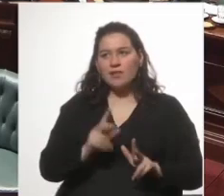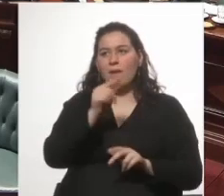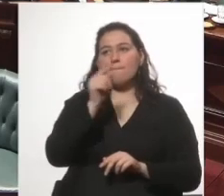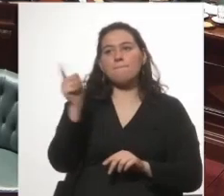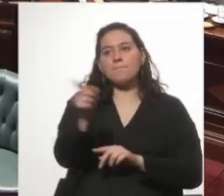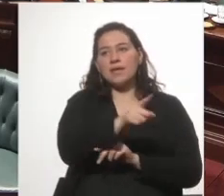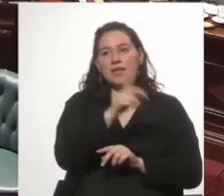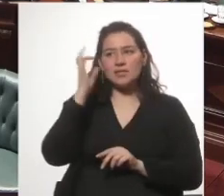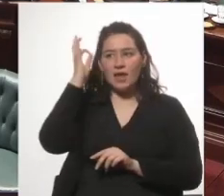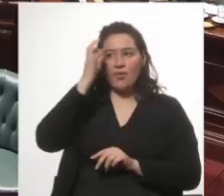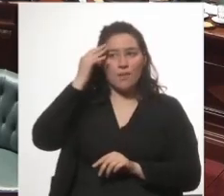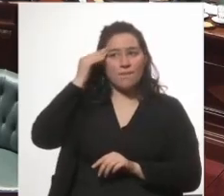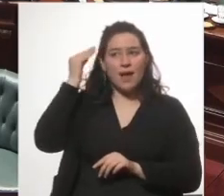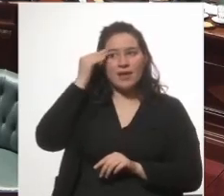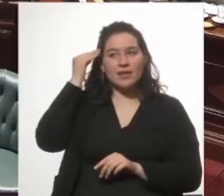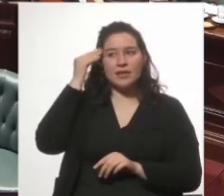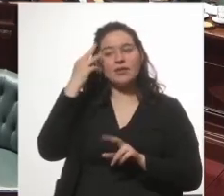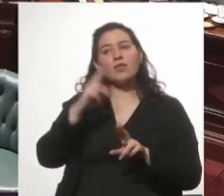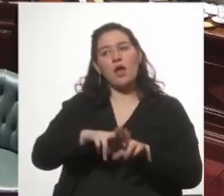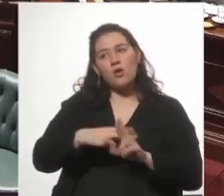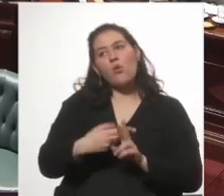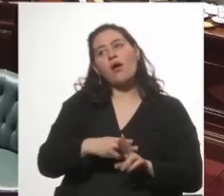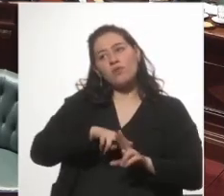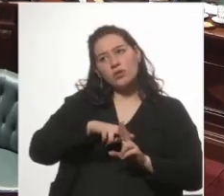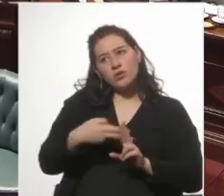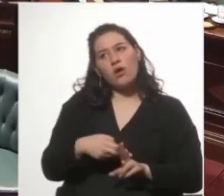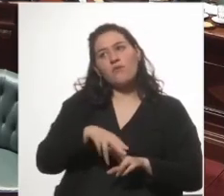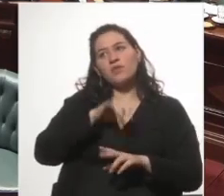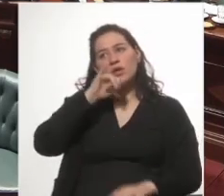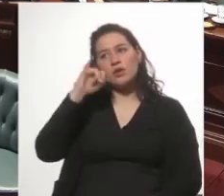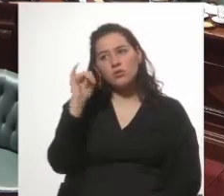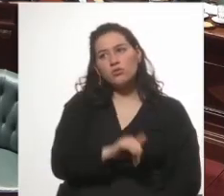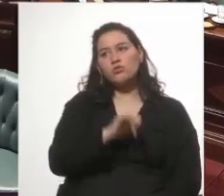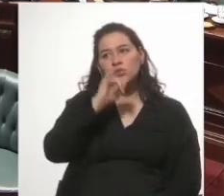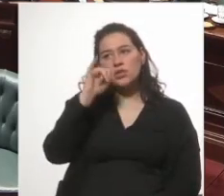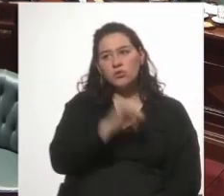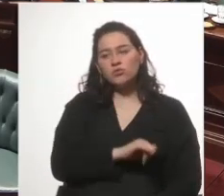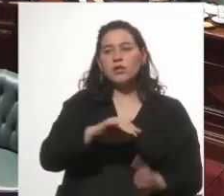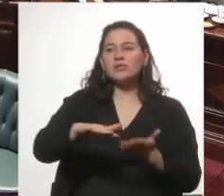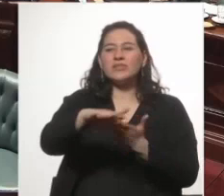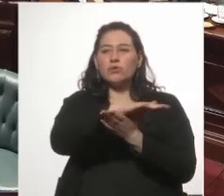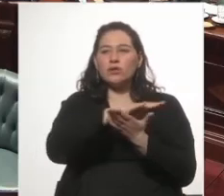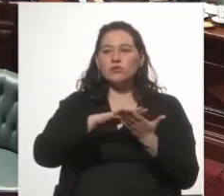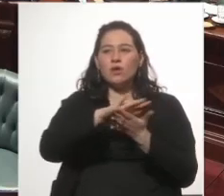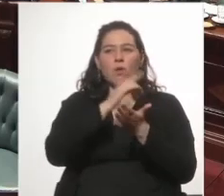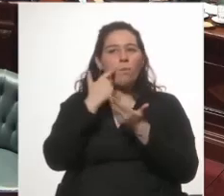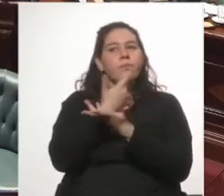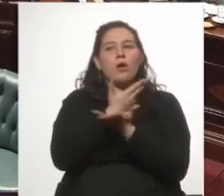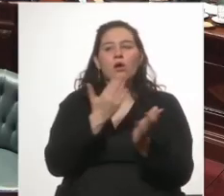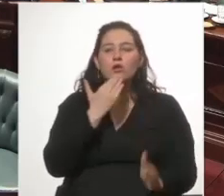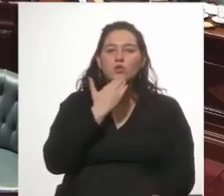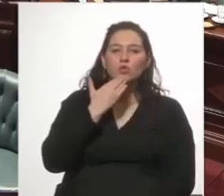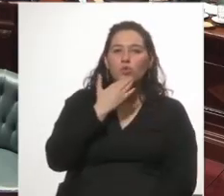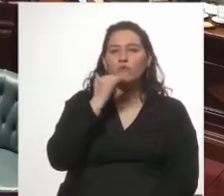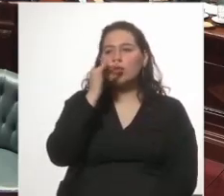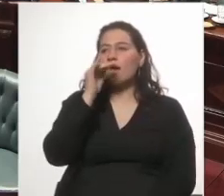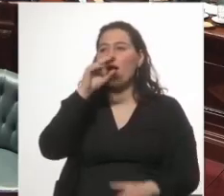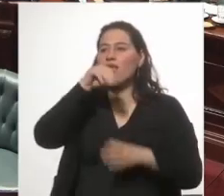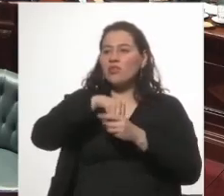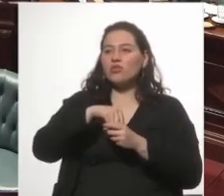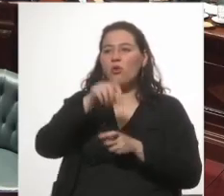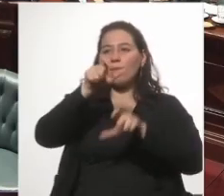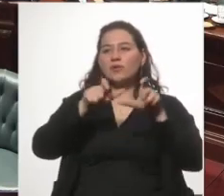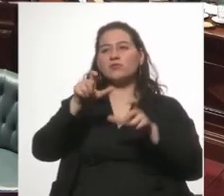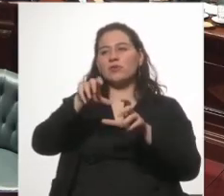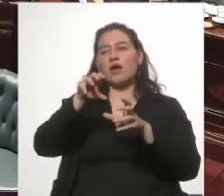de la República que reiteradamente ha denunciado situaciones que ponen en duda la imparcialidad de quienes operan el